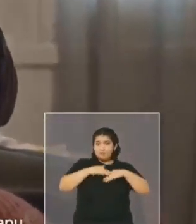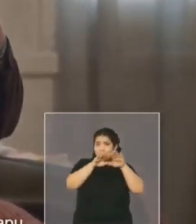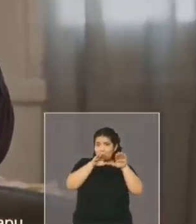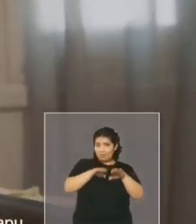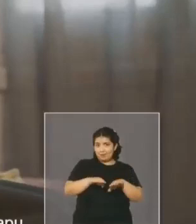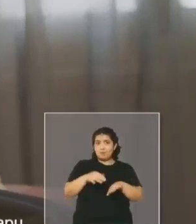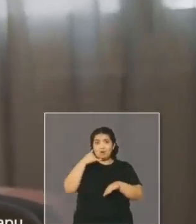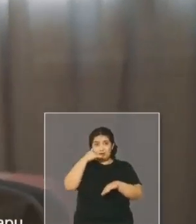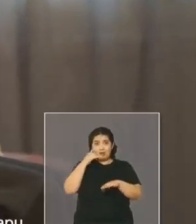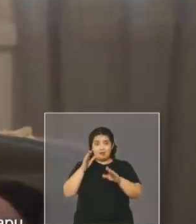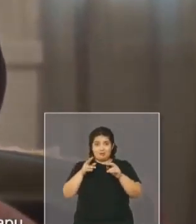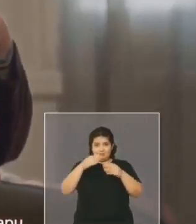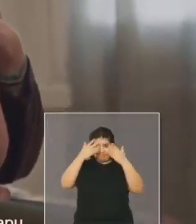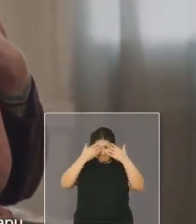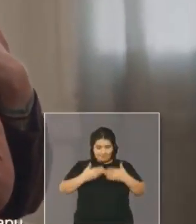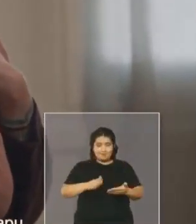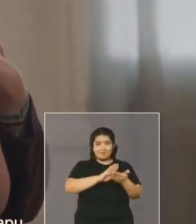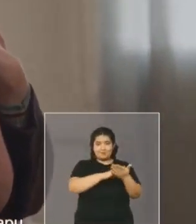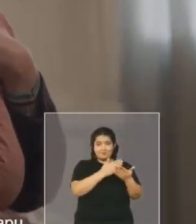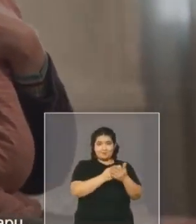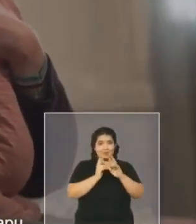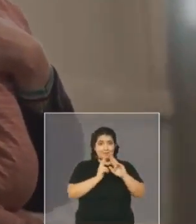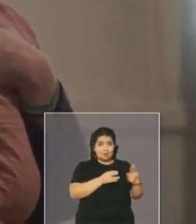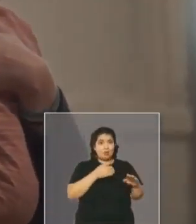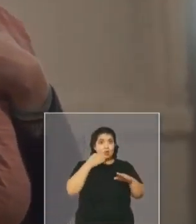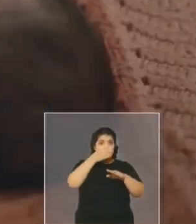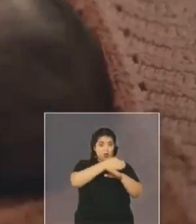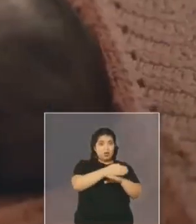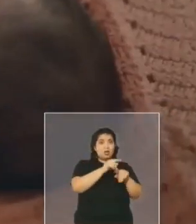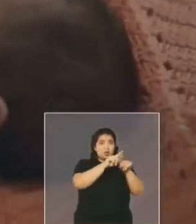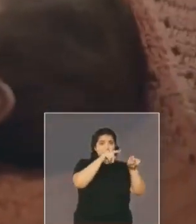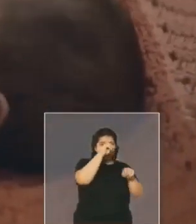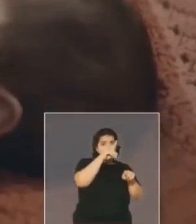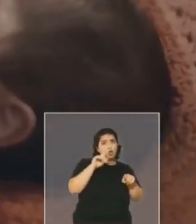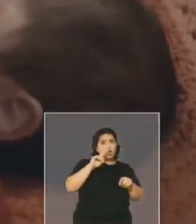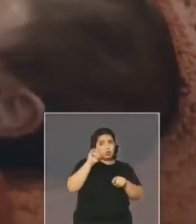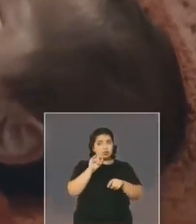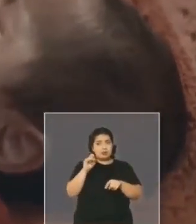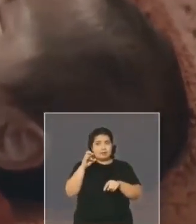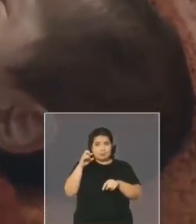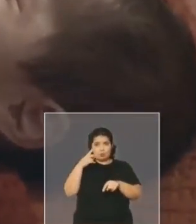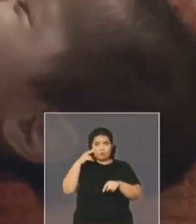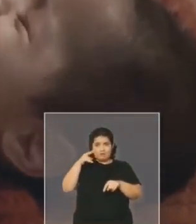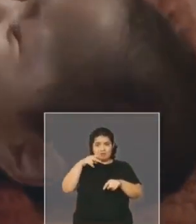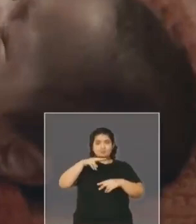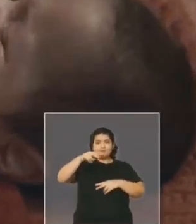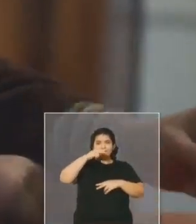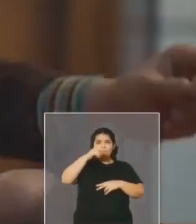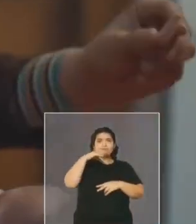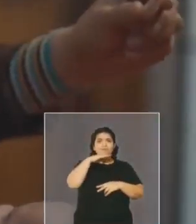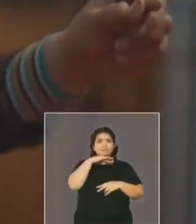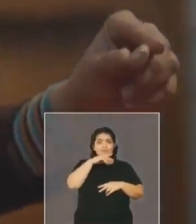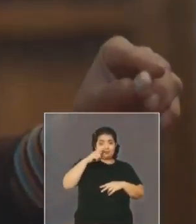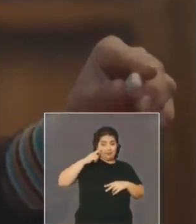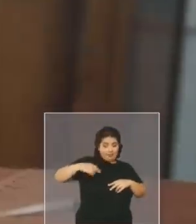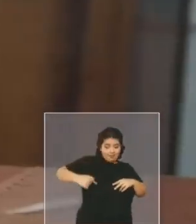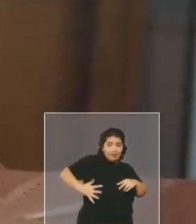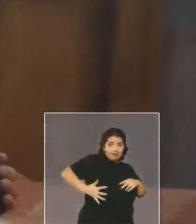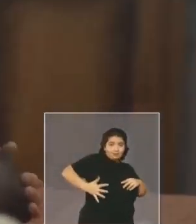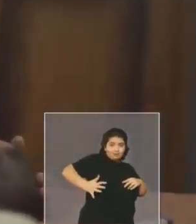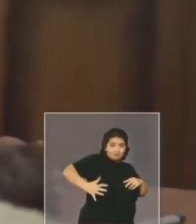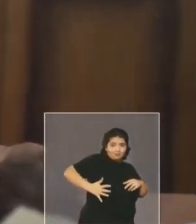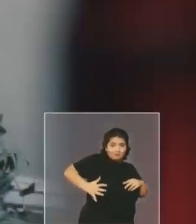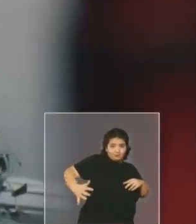Salud Responde o acude a un consultorio o SAPU. Pero si presenta respiración rápida, hundimiento de costillas o tiene silbidos en el pecho al